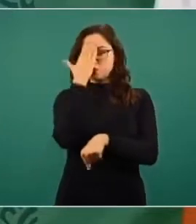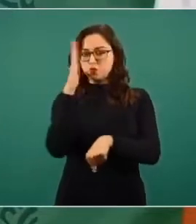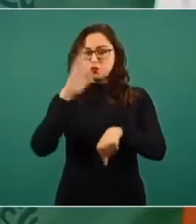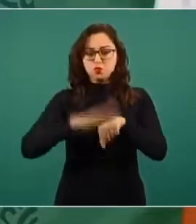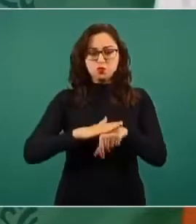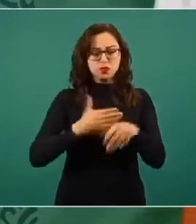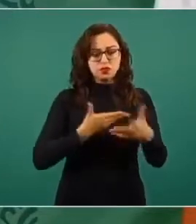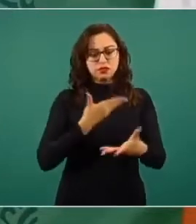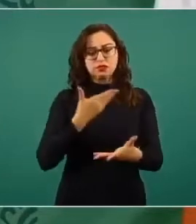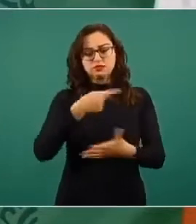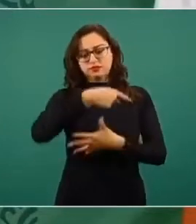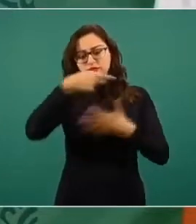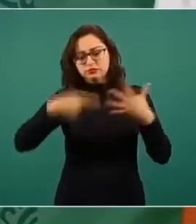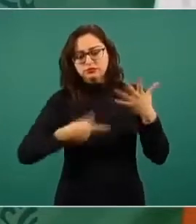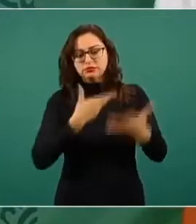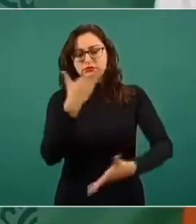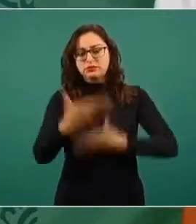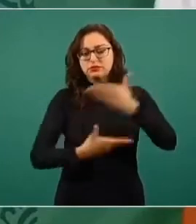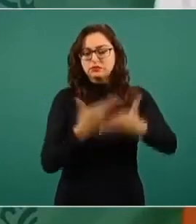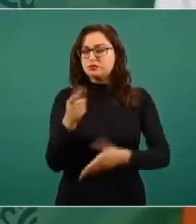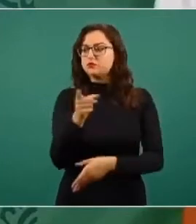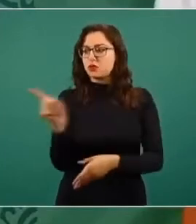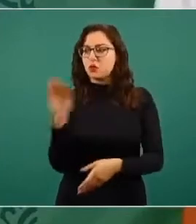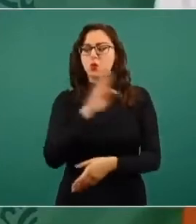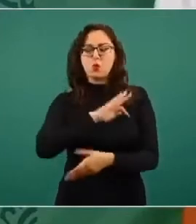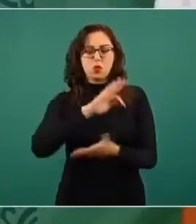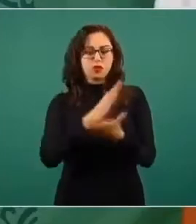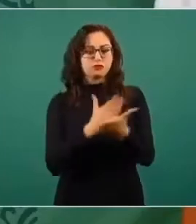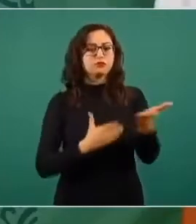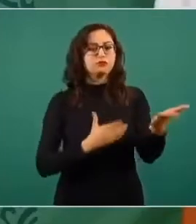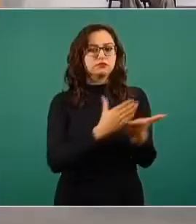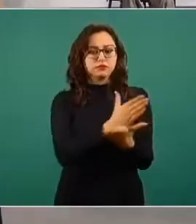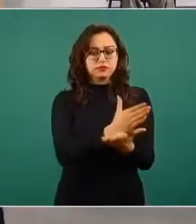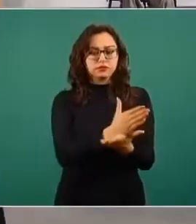servicios especializados a los que ellas pueden acceder a buscar ayuda.